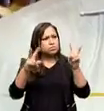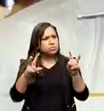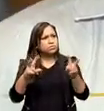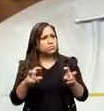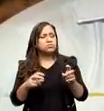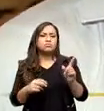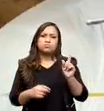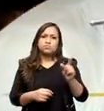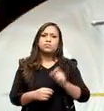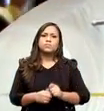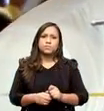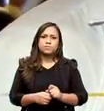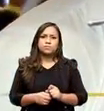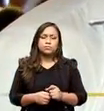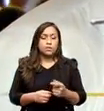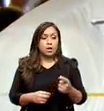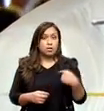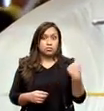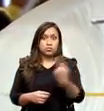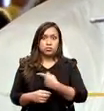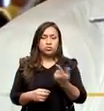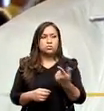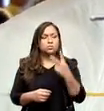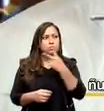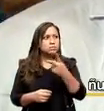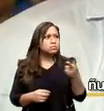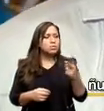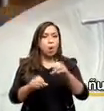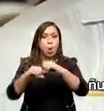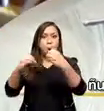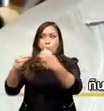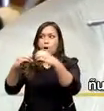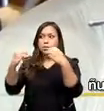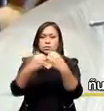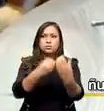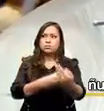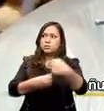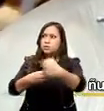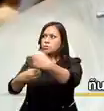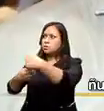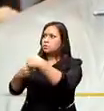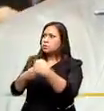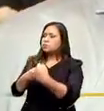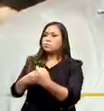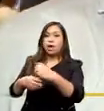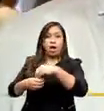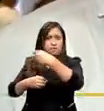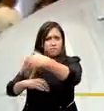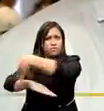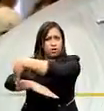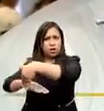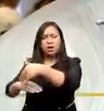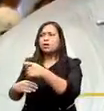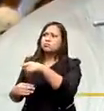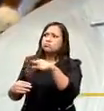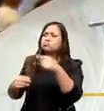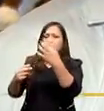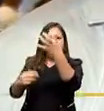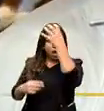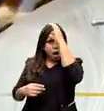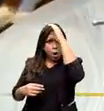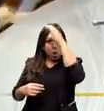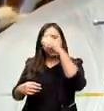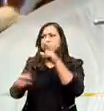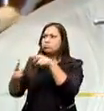temas, y en ese punto de vista pues nosotros hemos visto la mayor participación de nuestras organizaciones de bases en territorios en donde ellos también han conocido